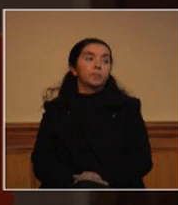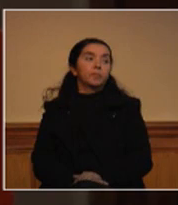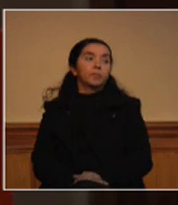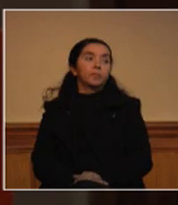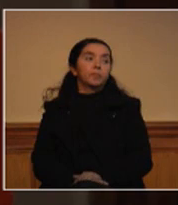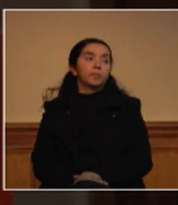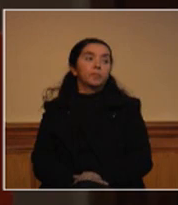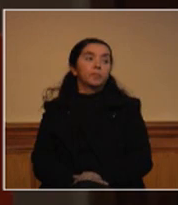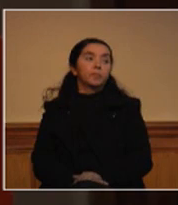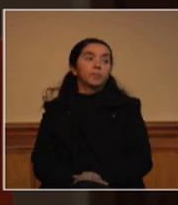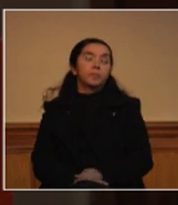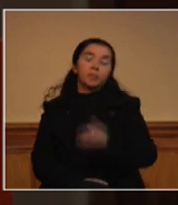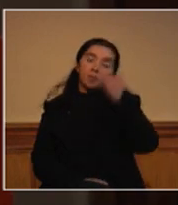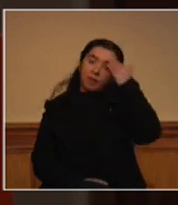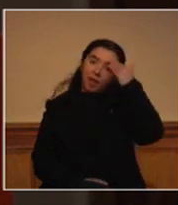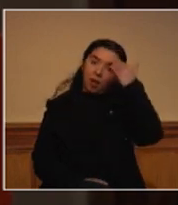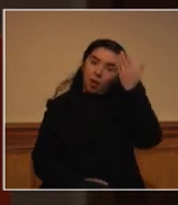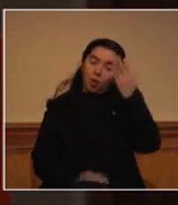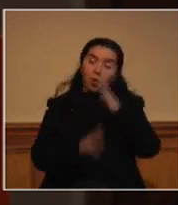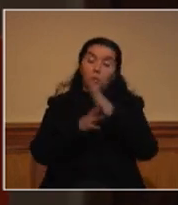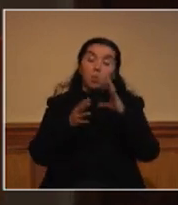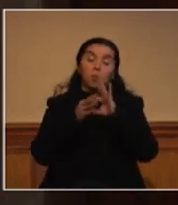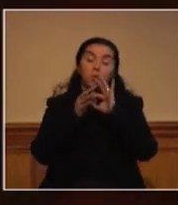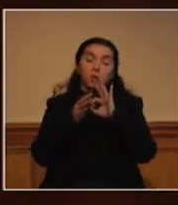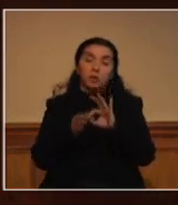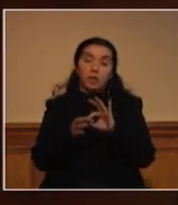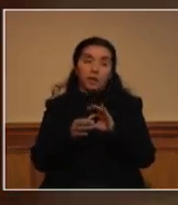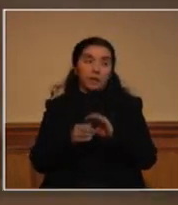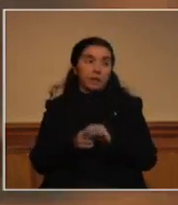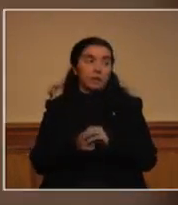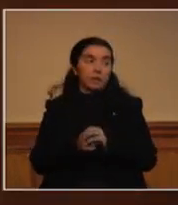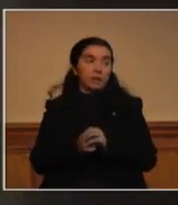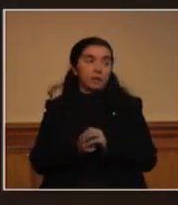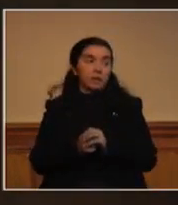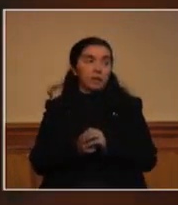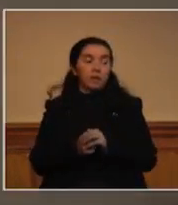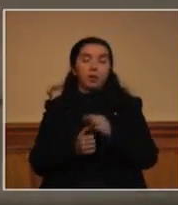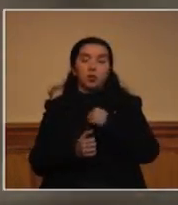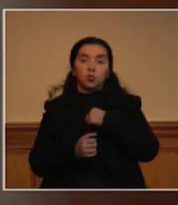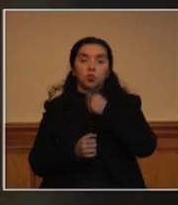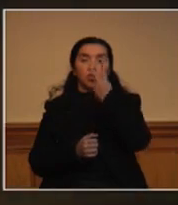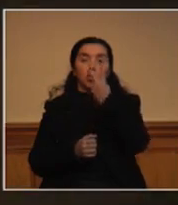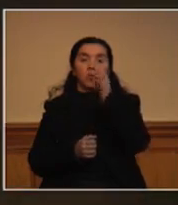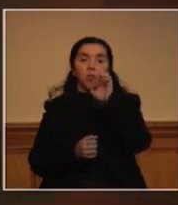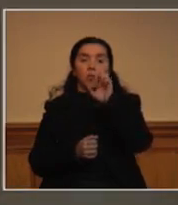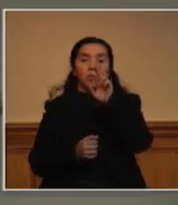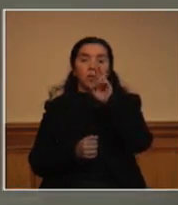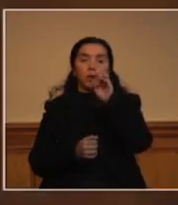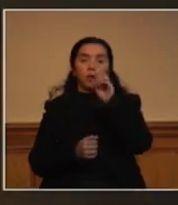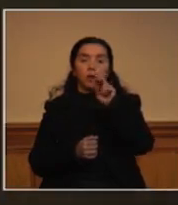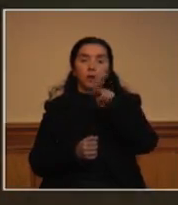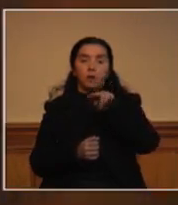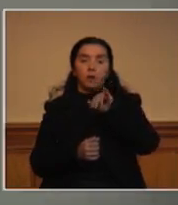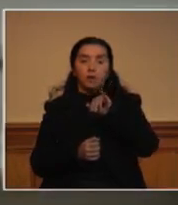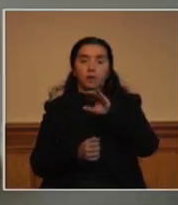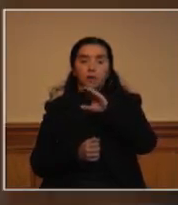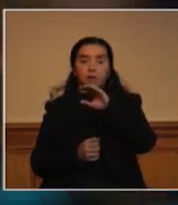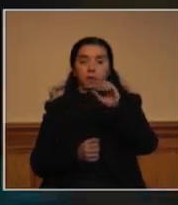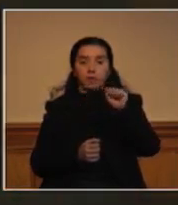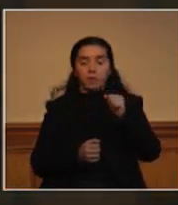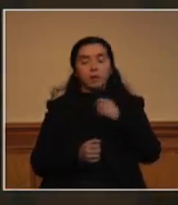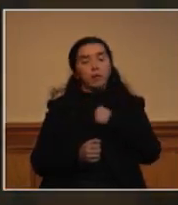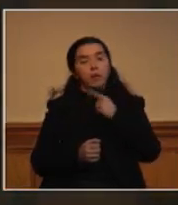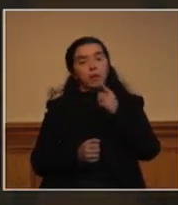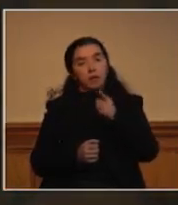Hola. Hola, muchas gracias por toda la entrega y la experiencia pedagógica. Mi nombre es Verónica. Me pareció muy interesante la relación que hizo con